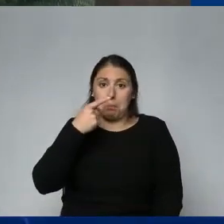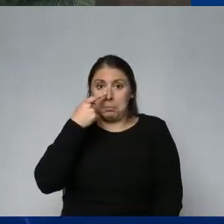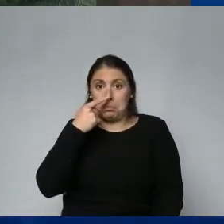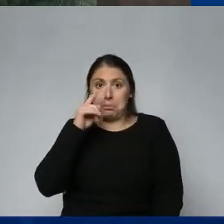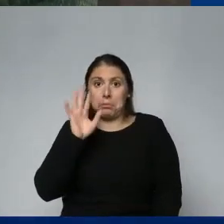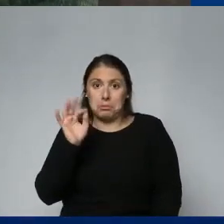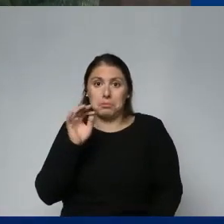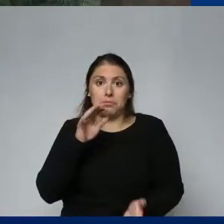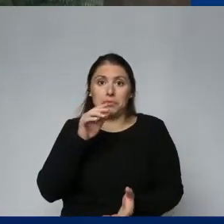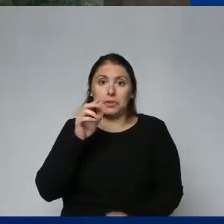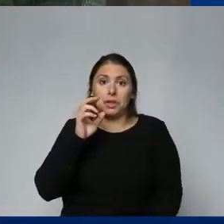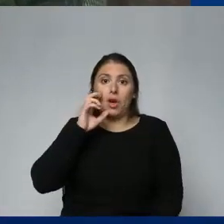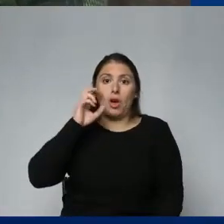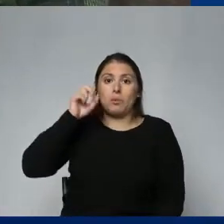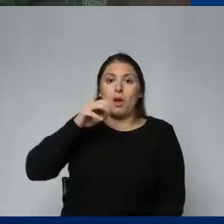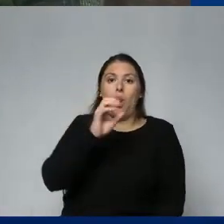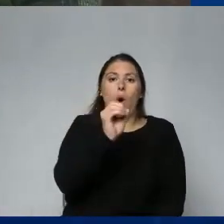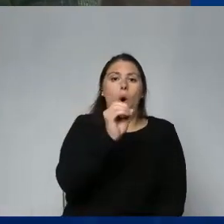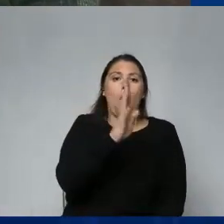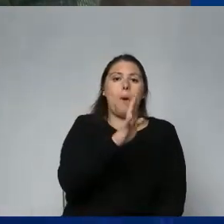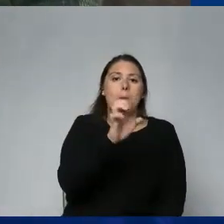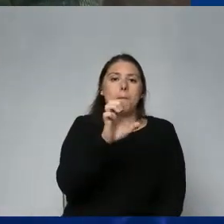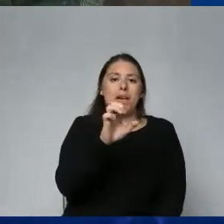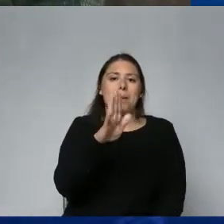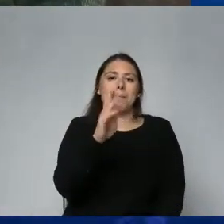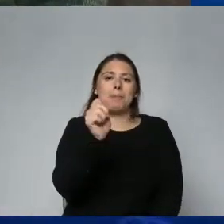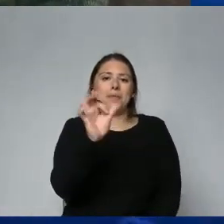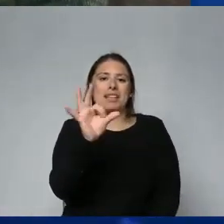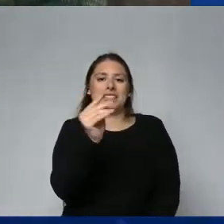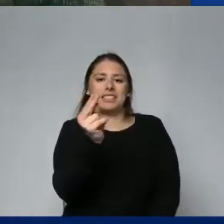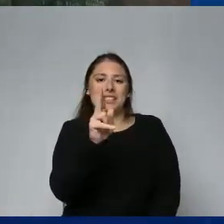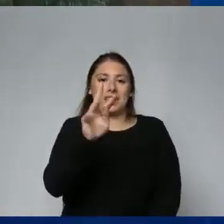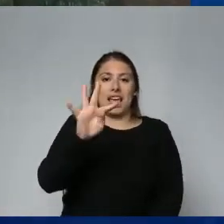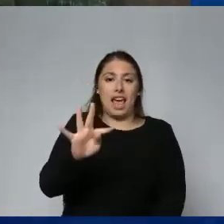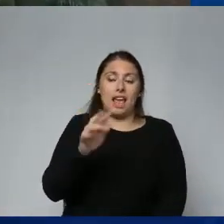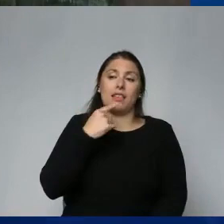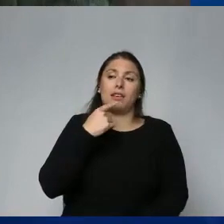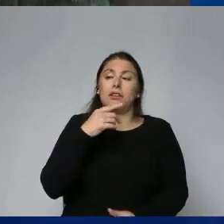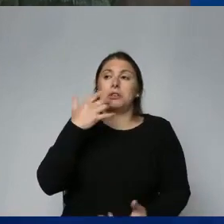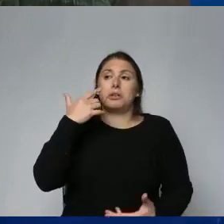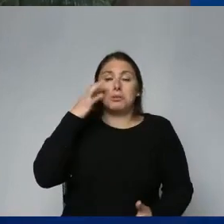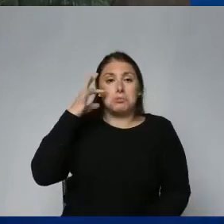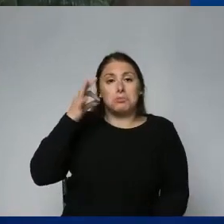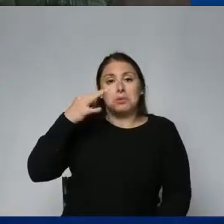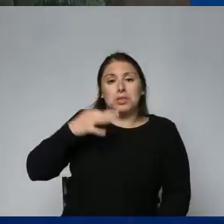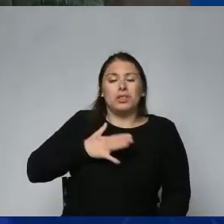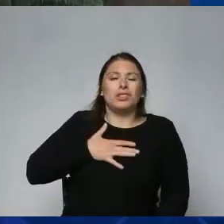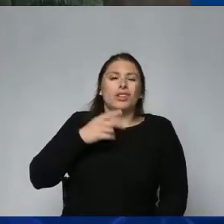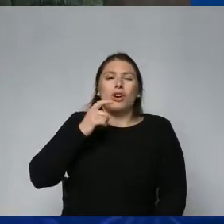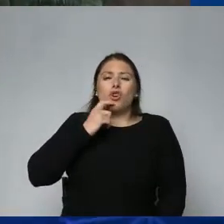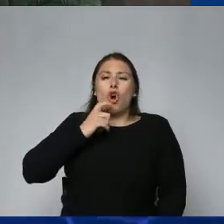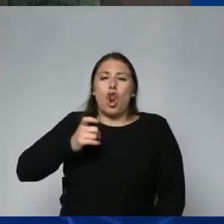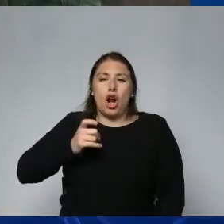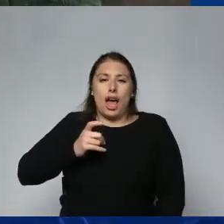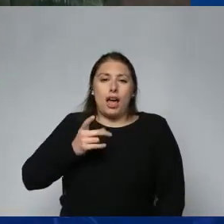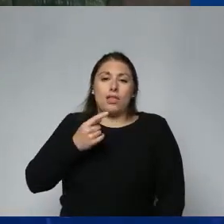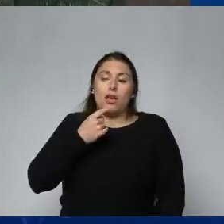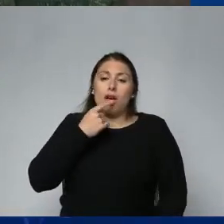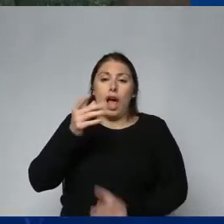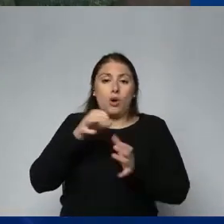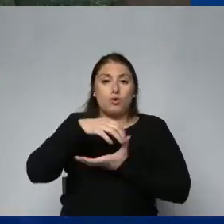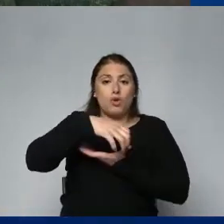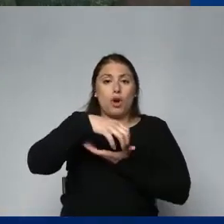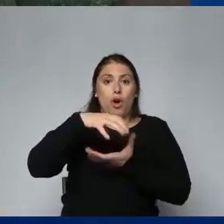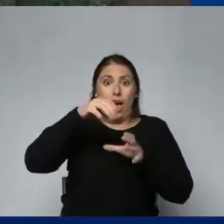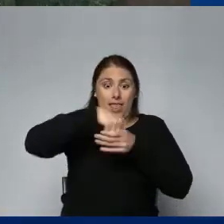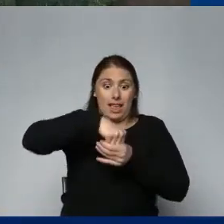posición de Ope Pasqué y no creo que haya En el Partido Colorado, por ejemplo, hay sectores que no la